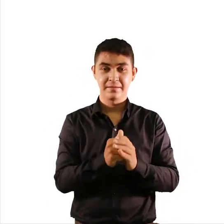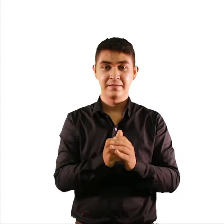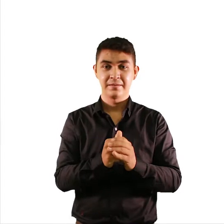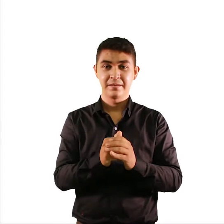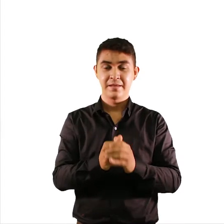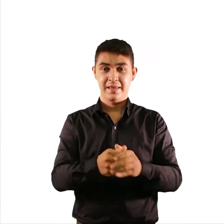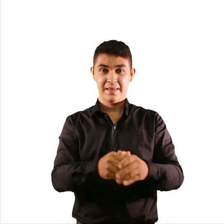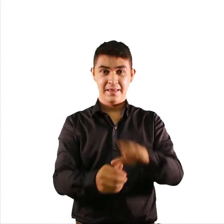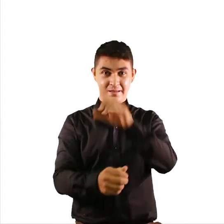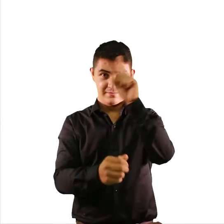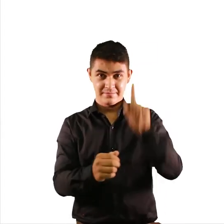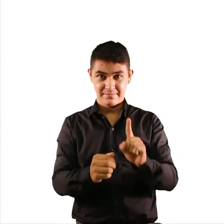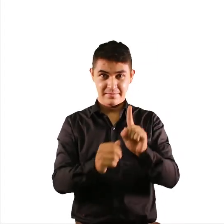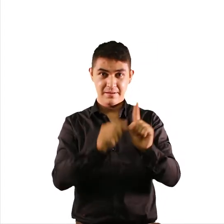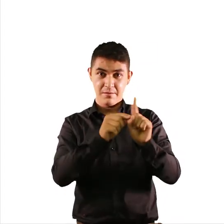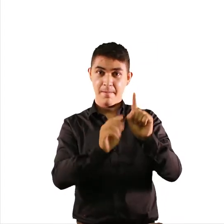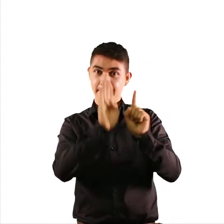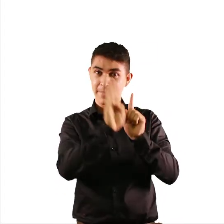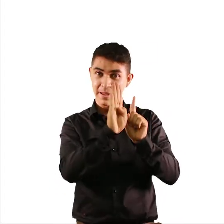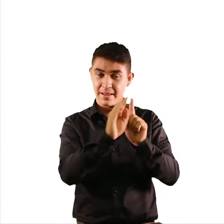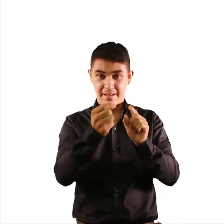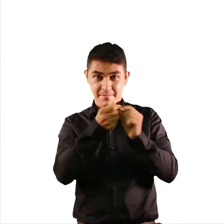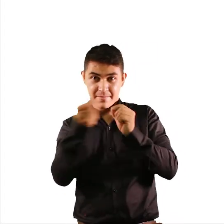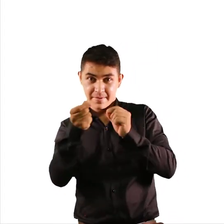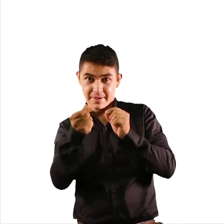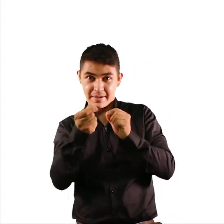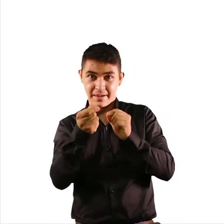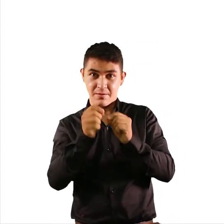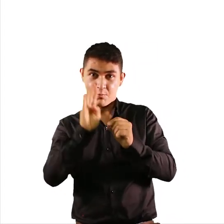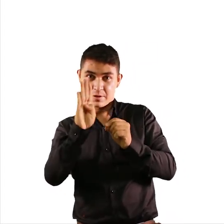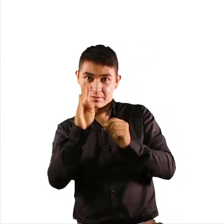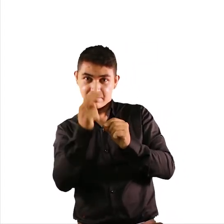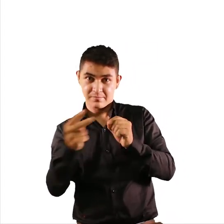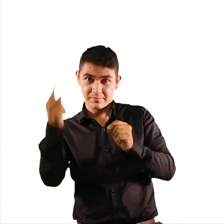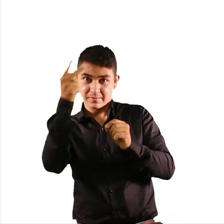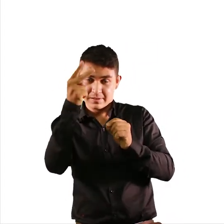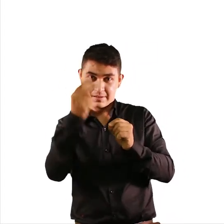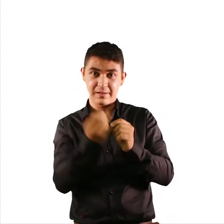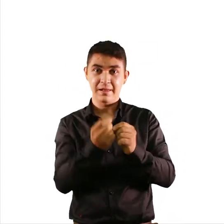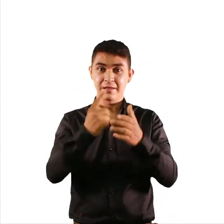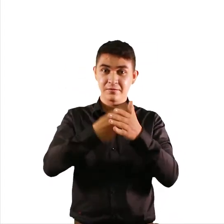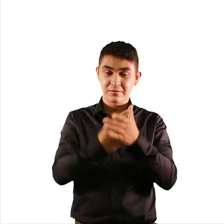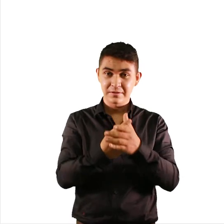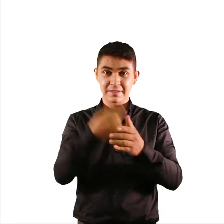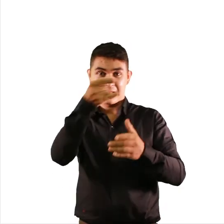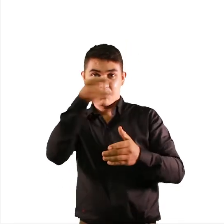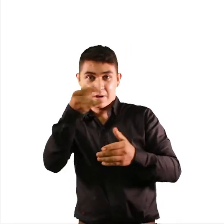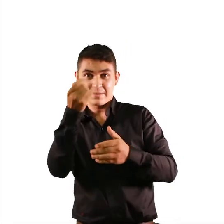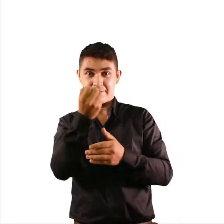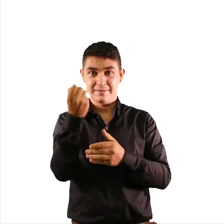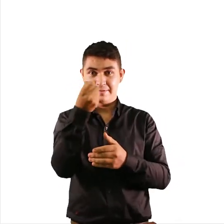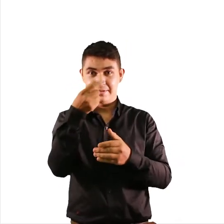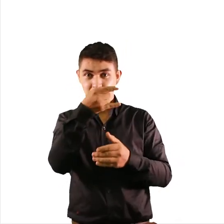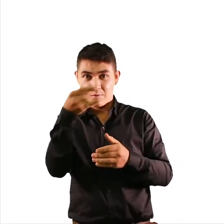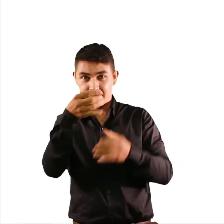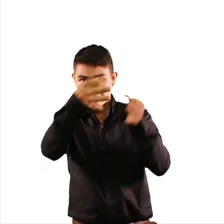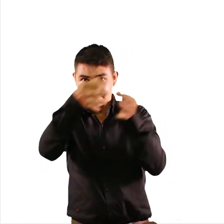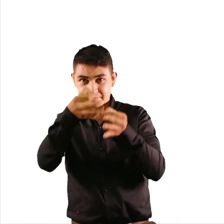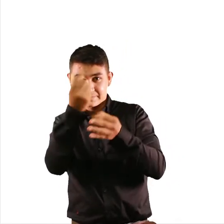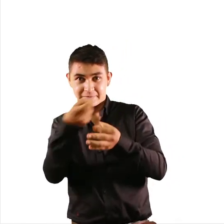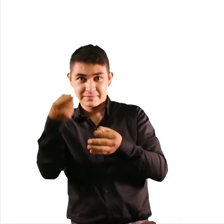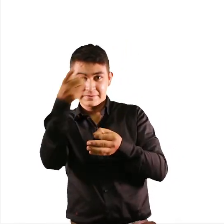4, al cuadrado sería 16, ese es el cuadrado azul